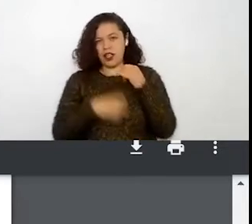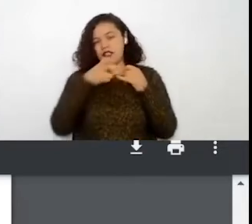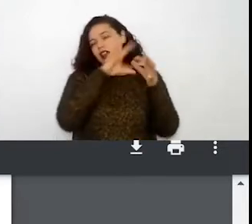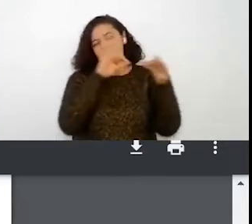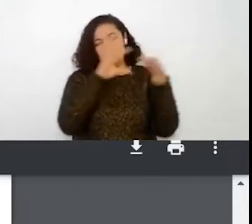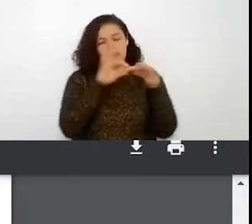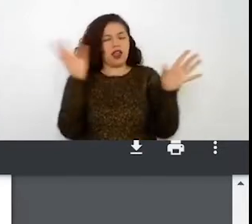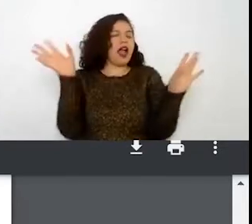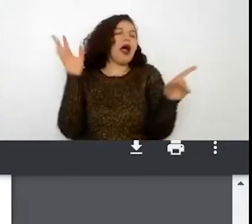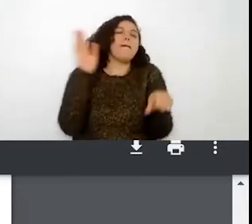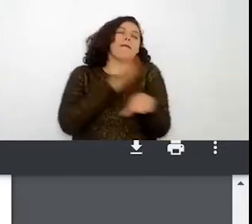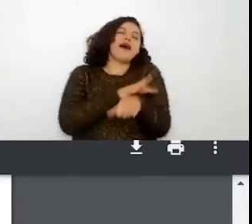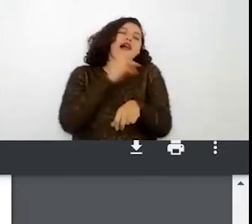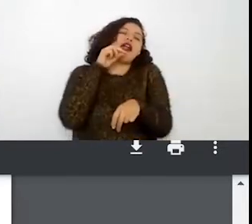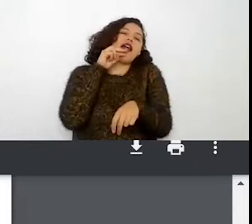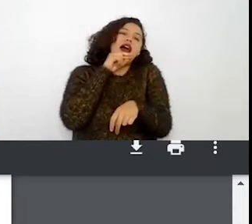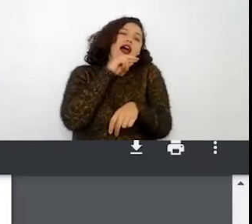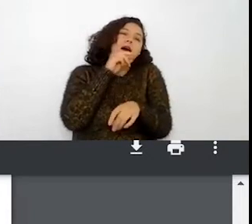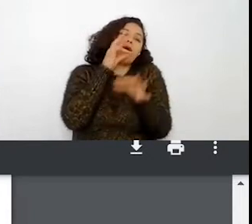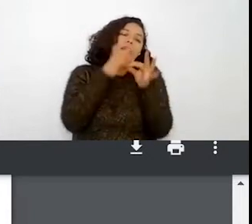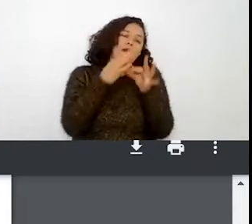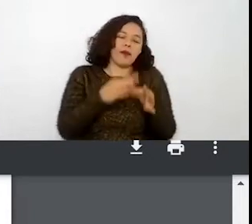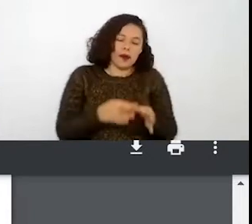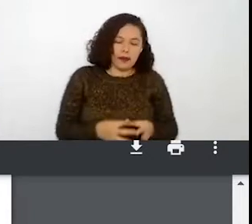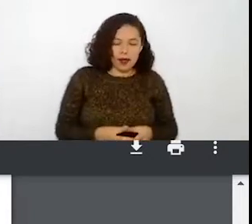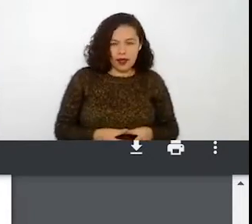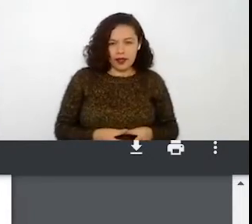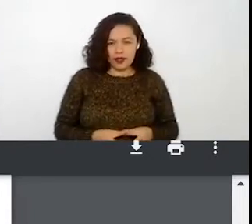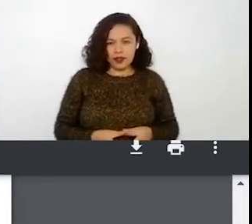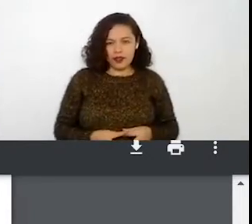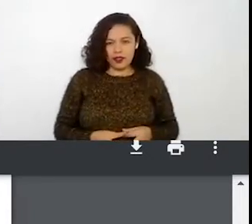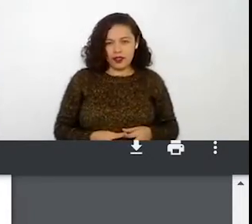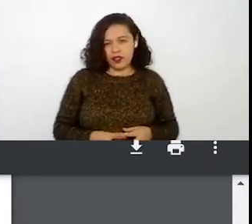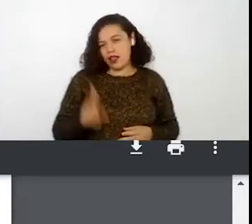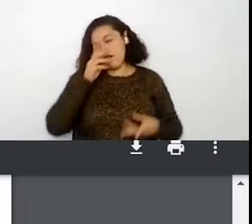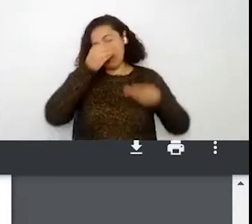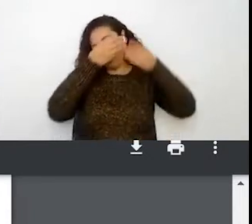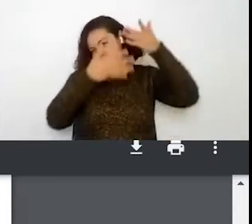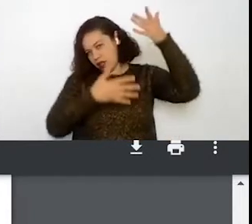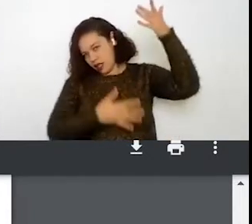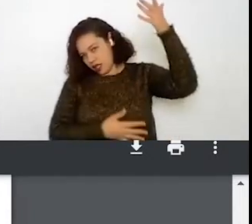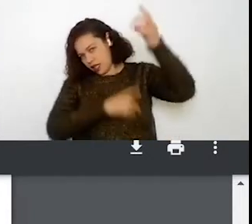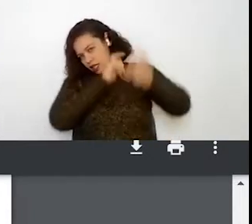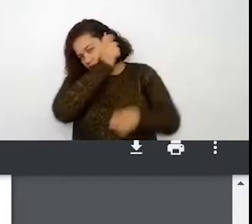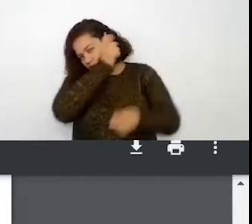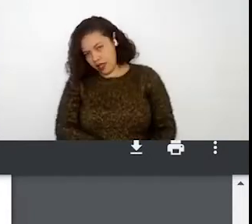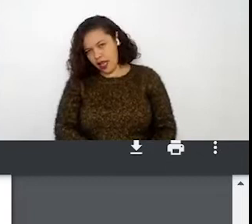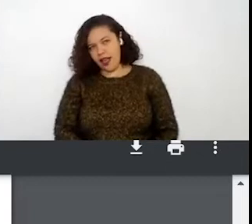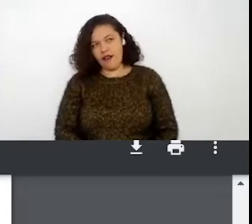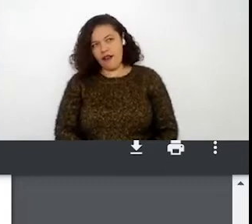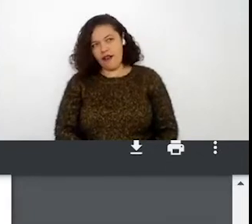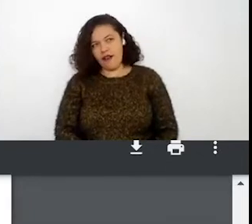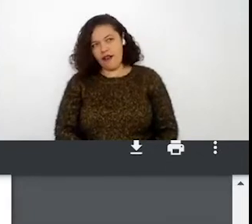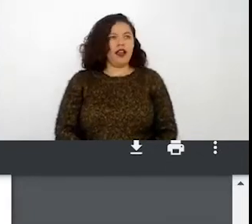como mucho más detallada incluso podemos ver todo el esquema de qué implica esto a veces este